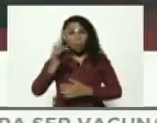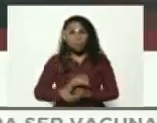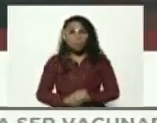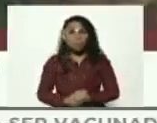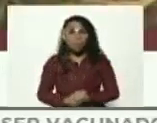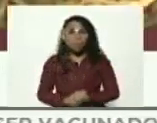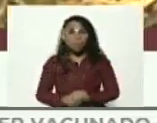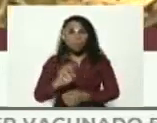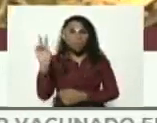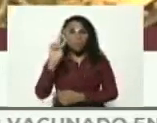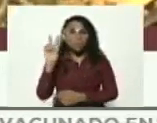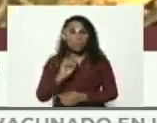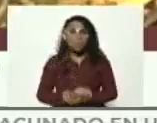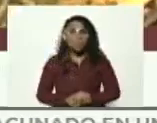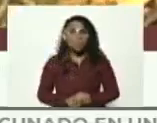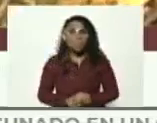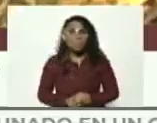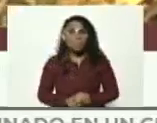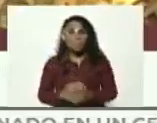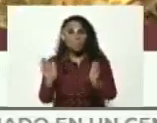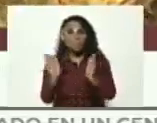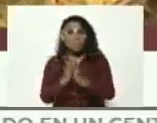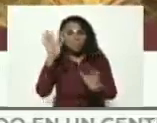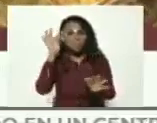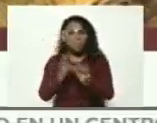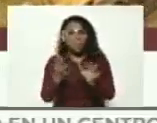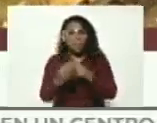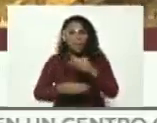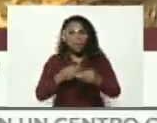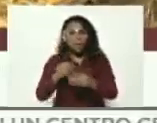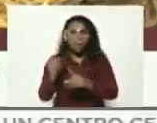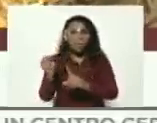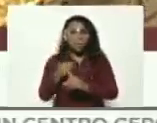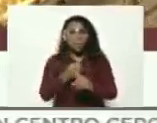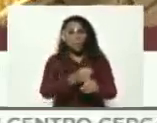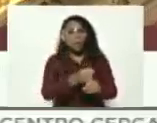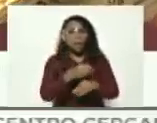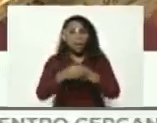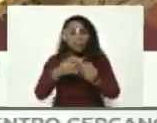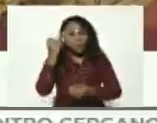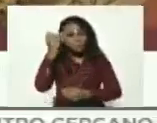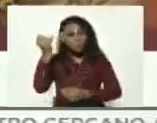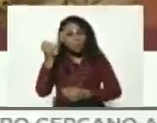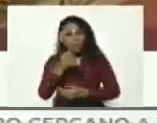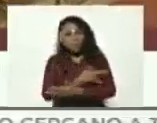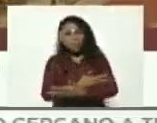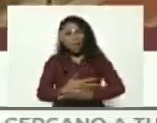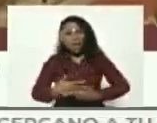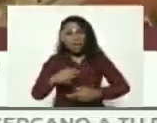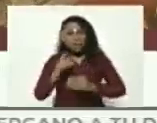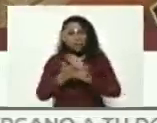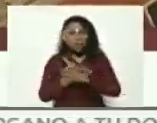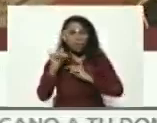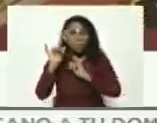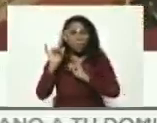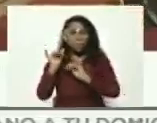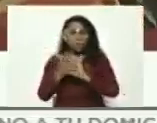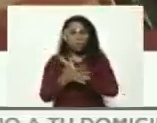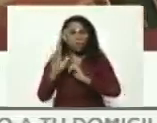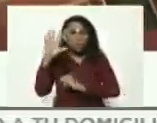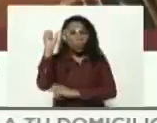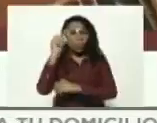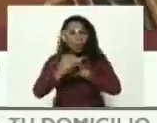de venezolanos. Santa Fe fue sometida y recibida a las ideas sangrientas por los mismos que habían logrado